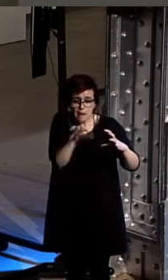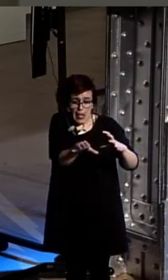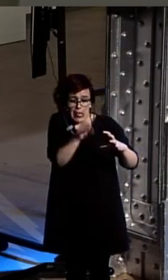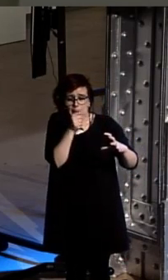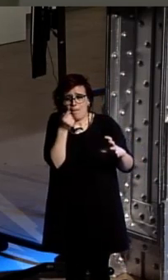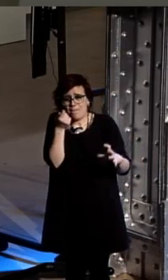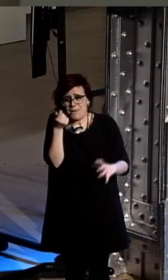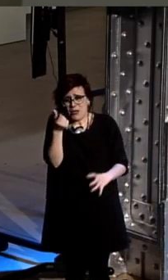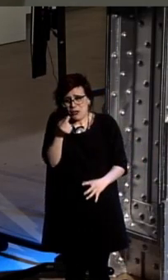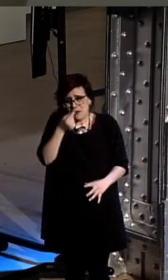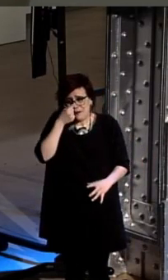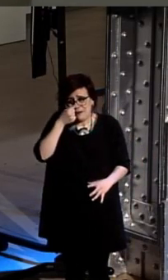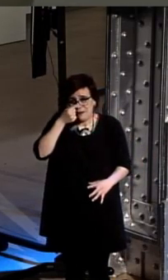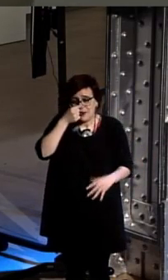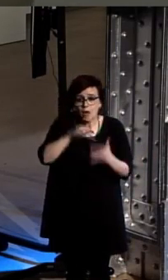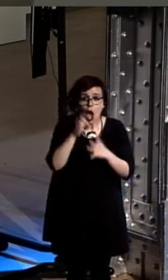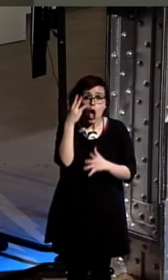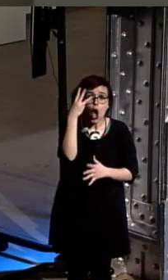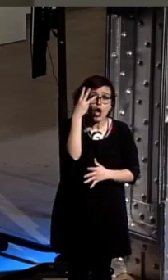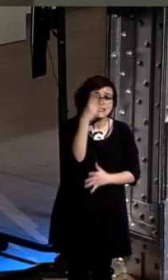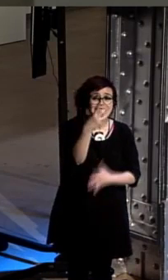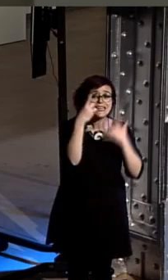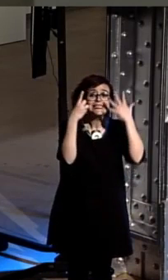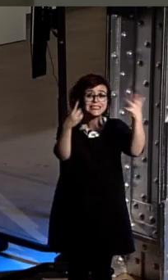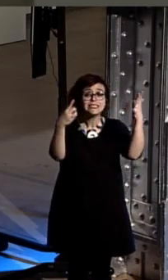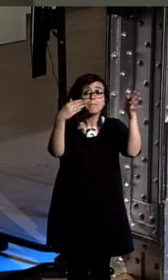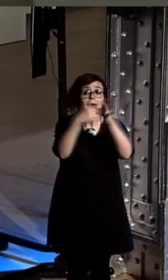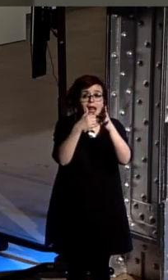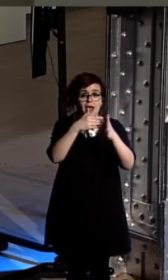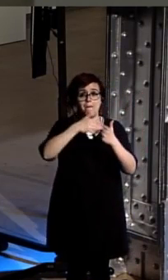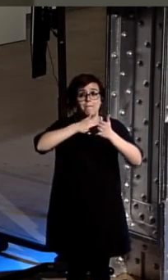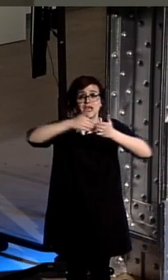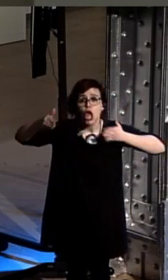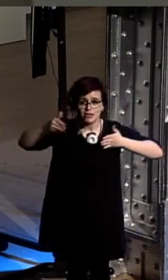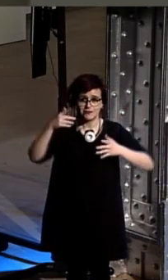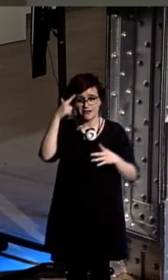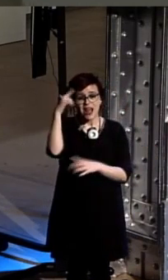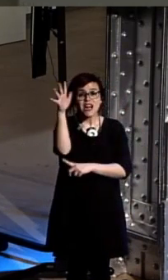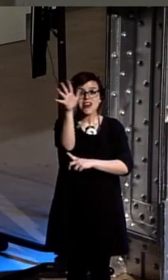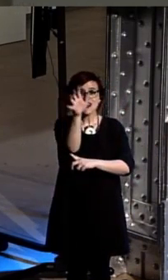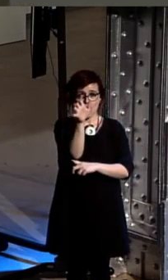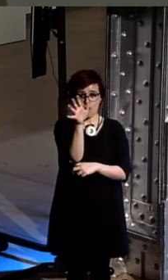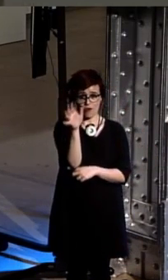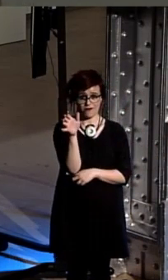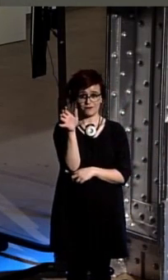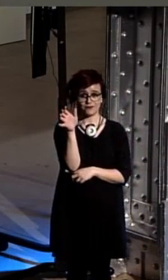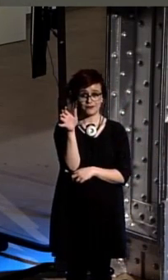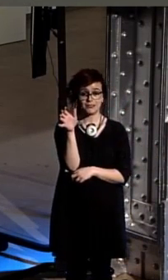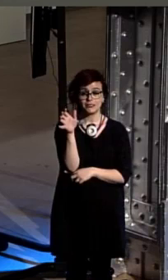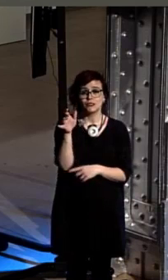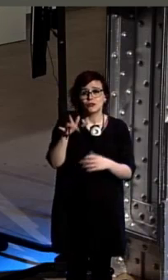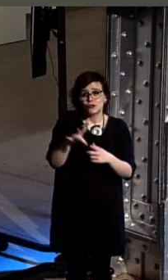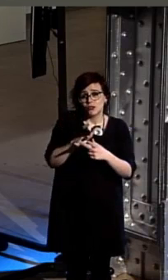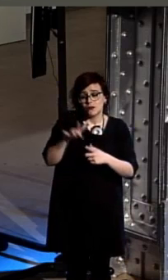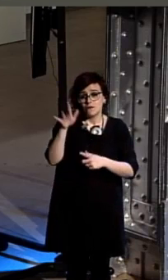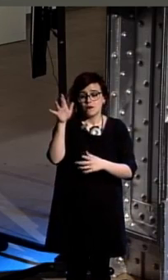muy poquito. Hay 86.000 millones de neuronas. Es una amplísima cantidad